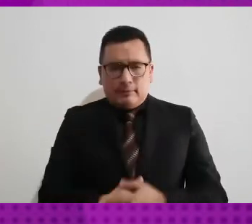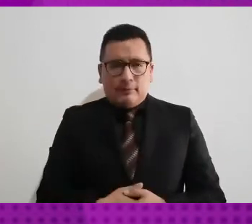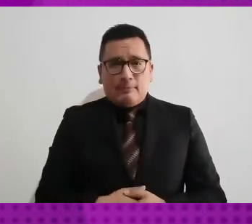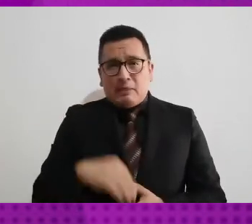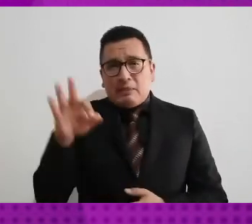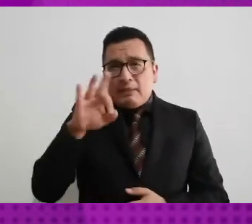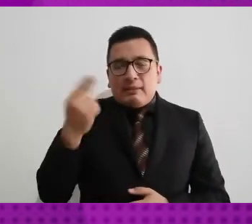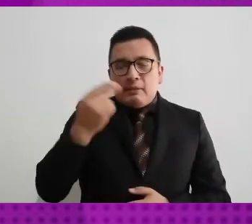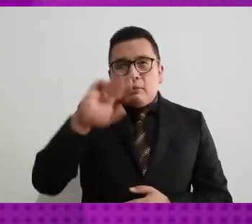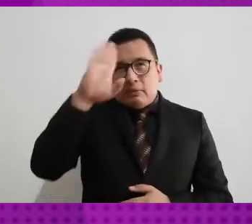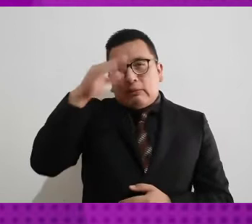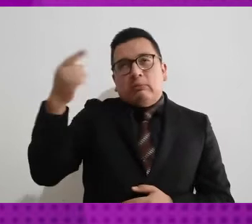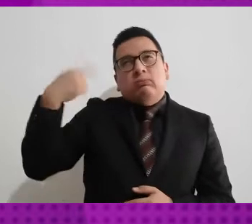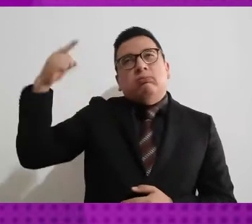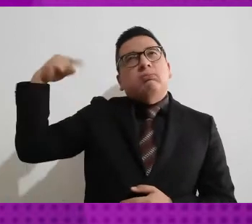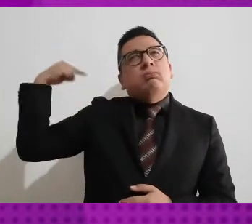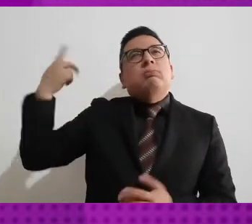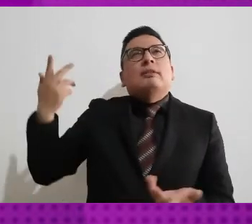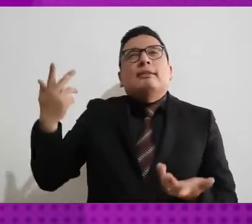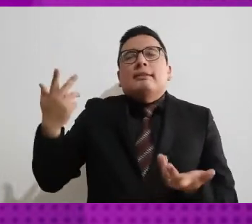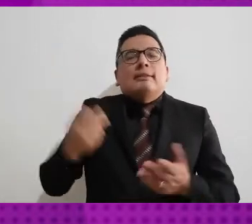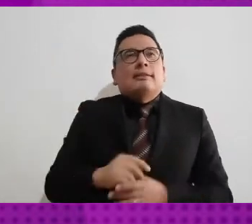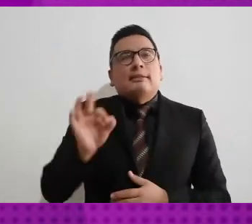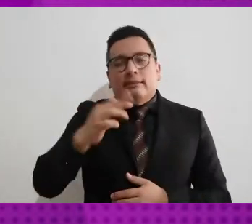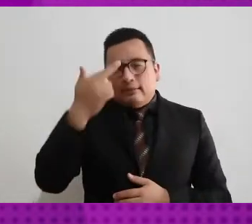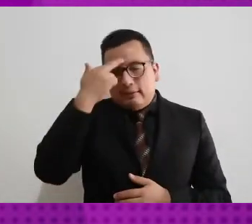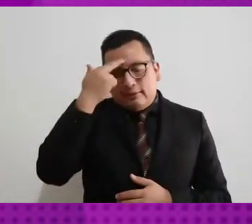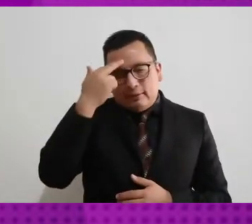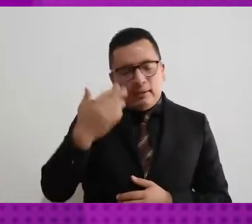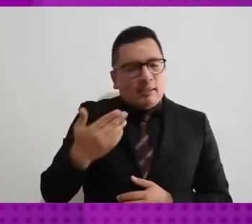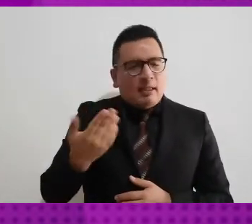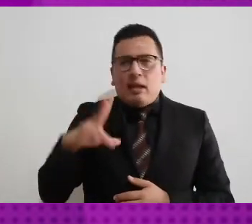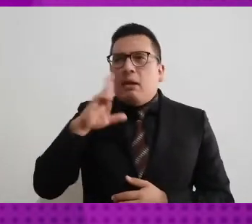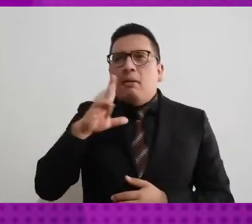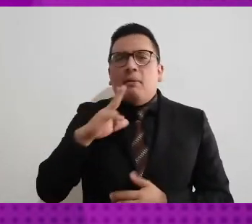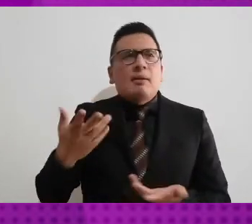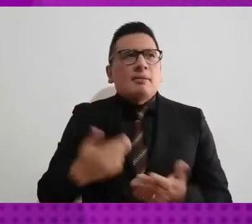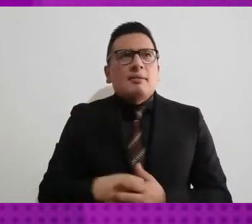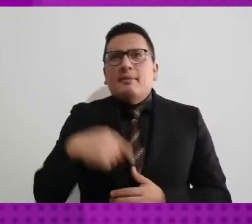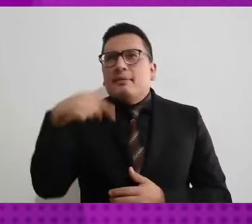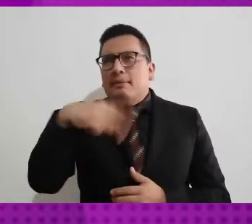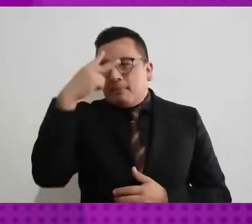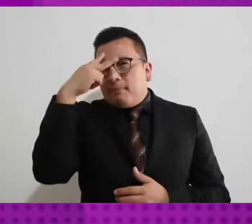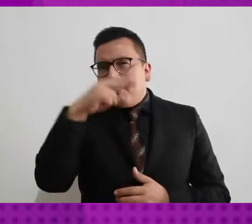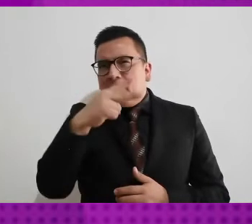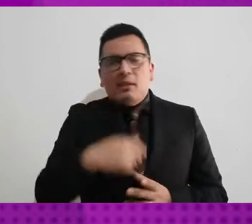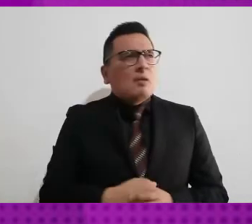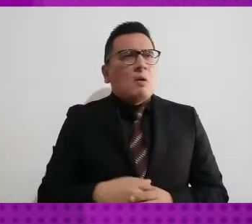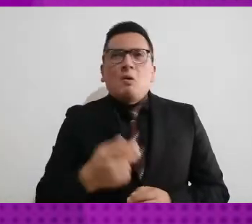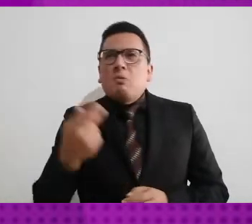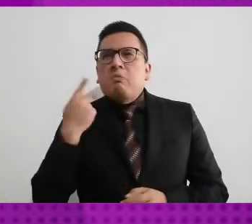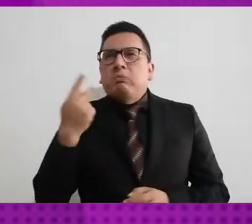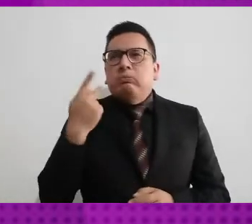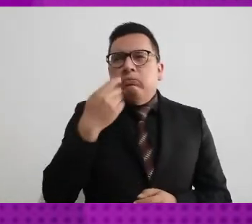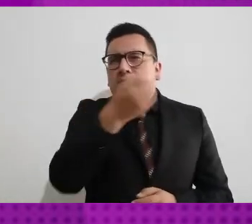quizás sea necesario remitirnos pues un poquito atrás, ¿no? Recordar cómo fue en términos políticos el